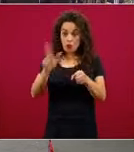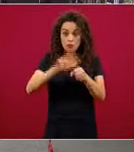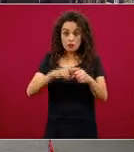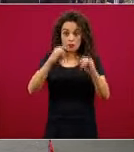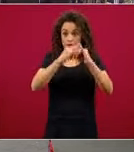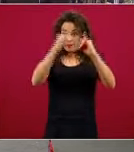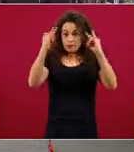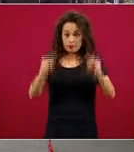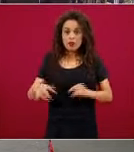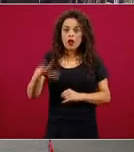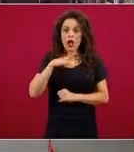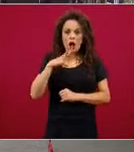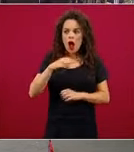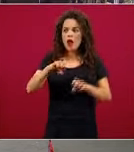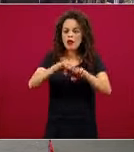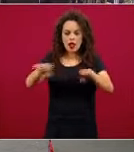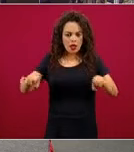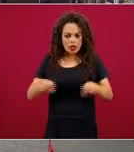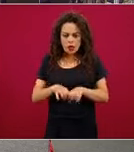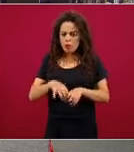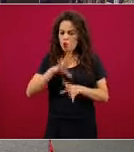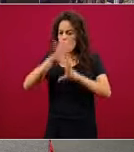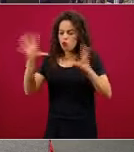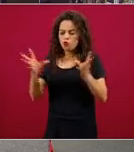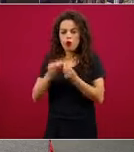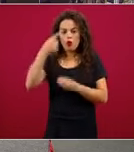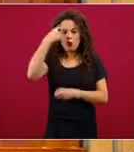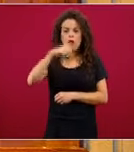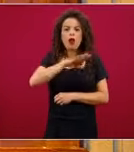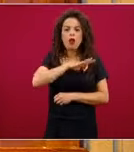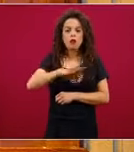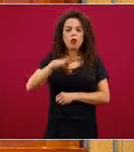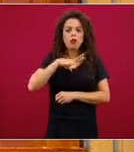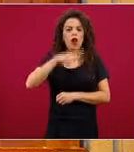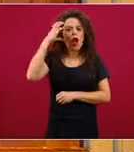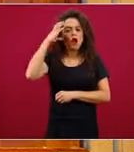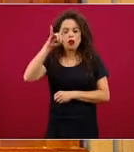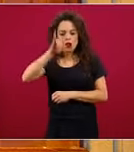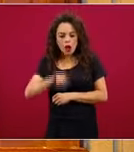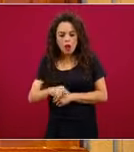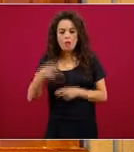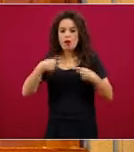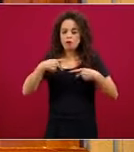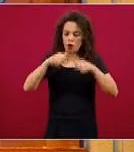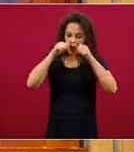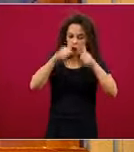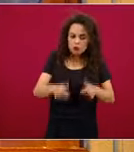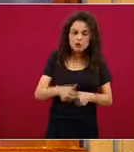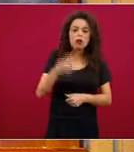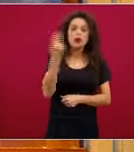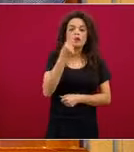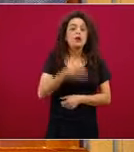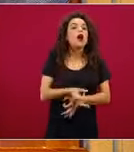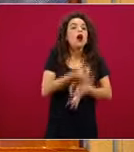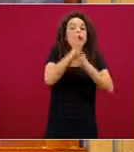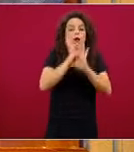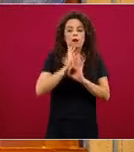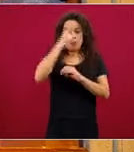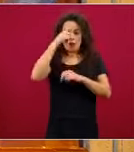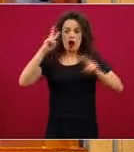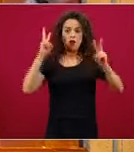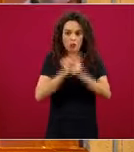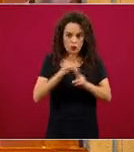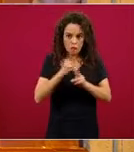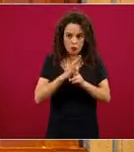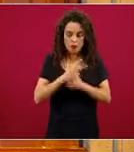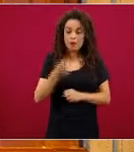el equipo para tener pacientes intubados. Hoy estamos trabajando bajo esta mística que en un momento vamos a explicar,